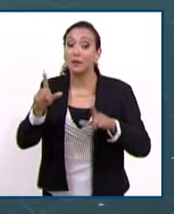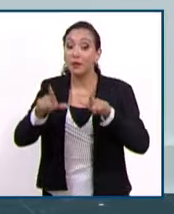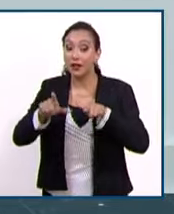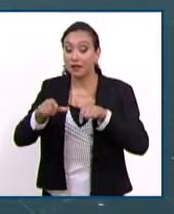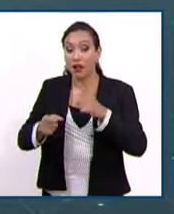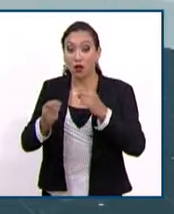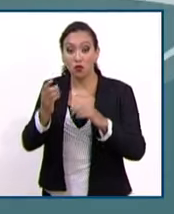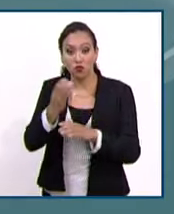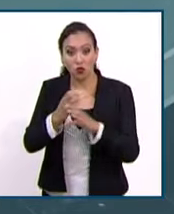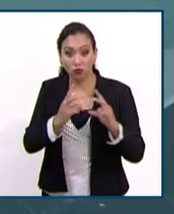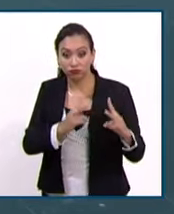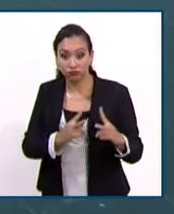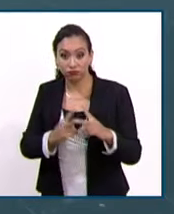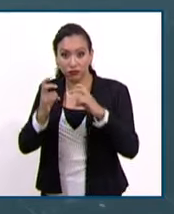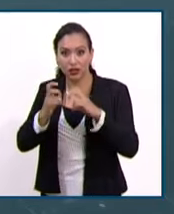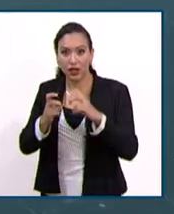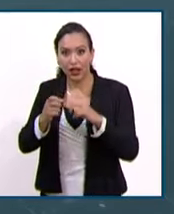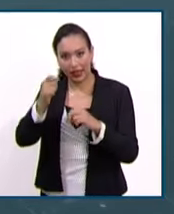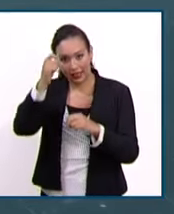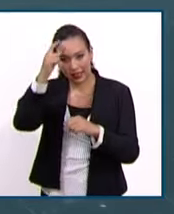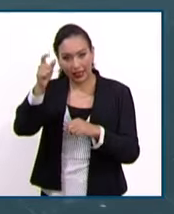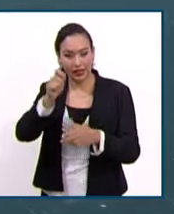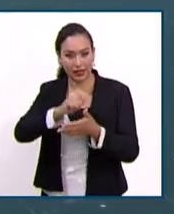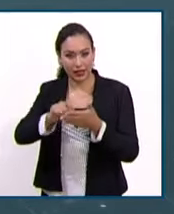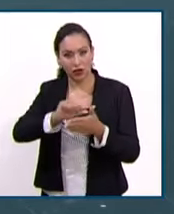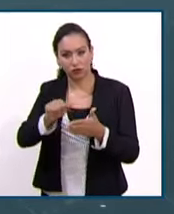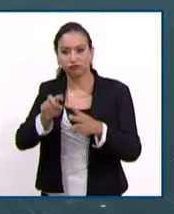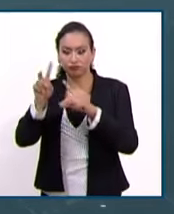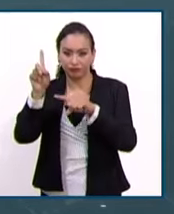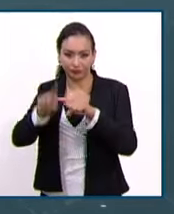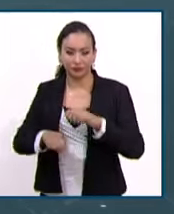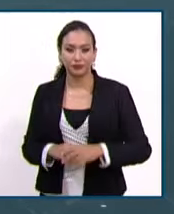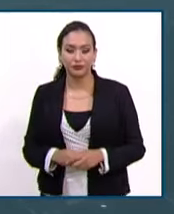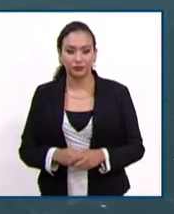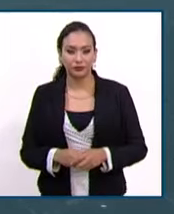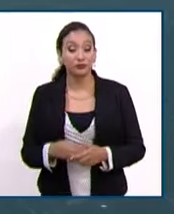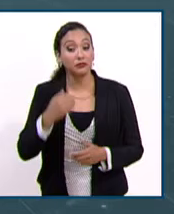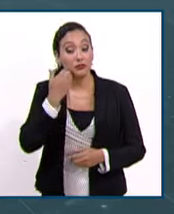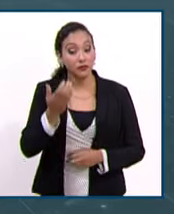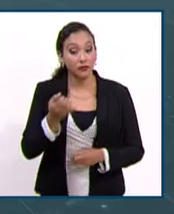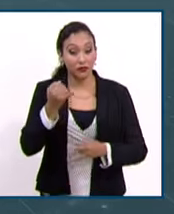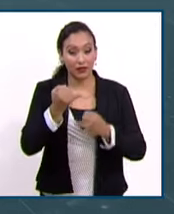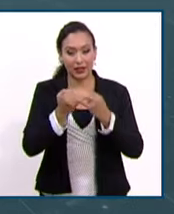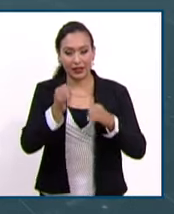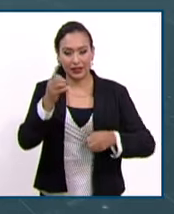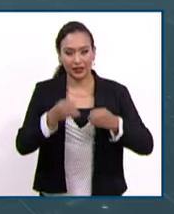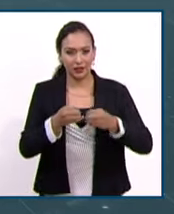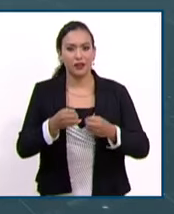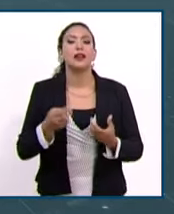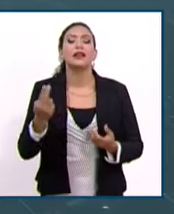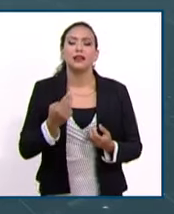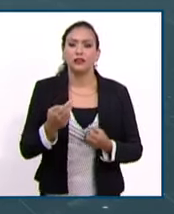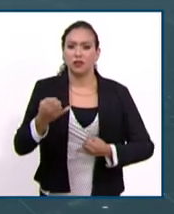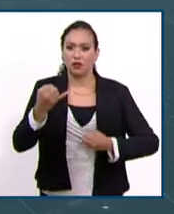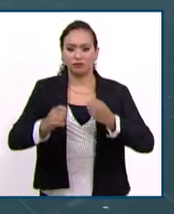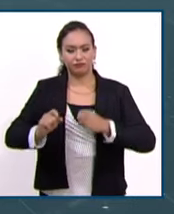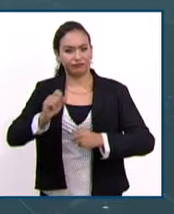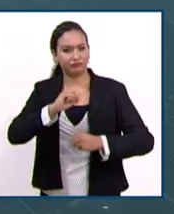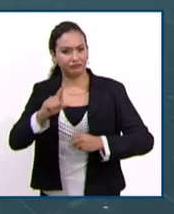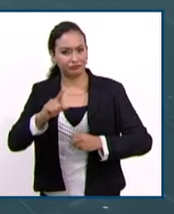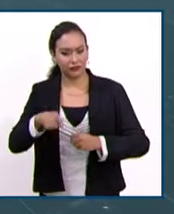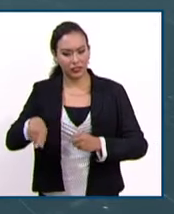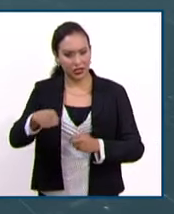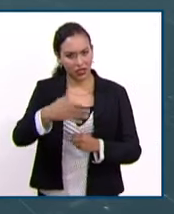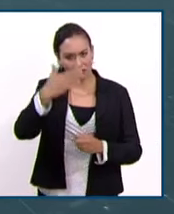de autor. Para garantizar la independencia judicial, deben llegar al cargo de juzgadores los más